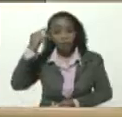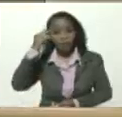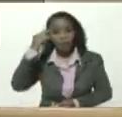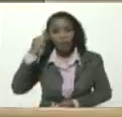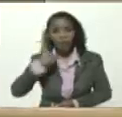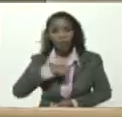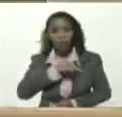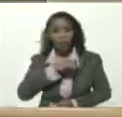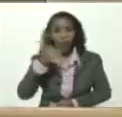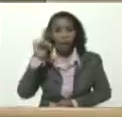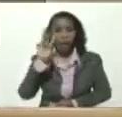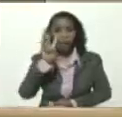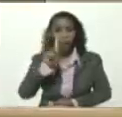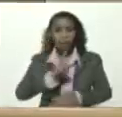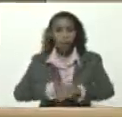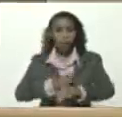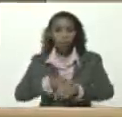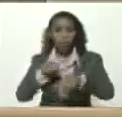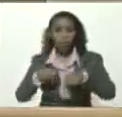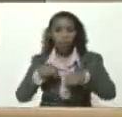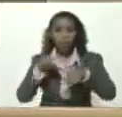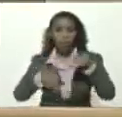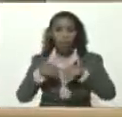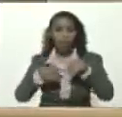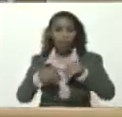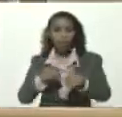Nosotros tenemos dos momentos de esta elección.